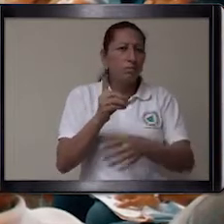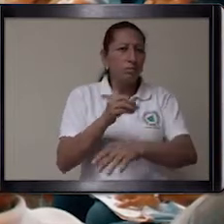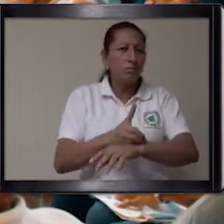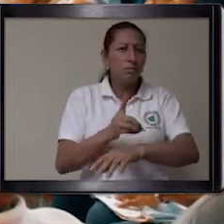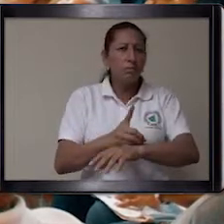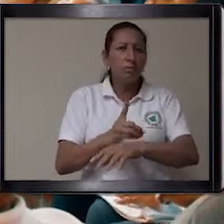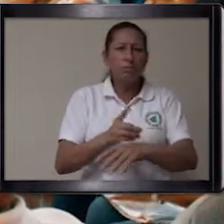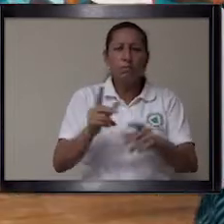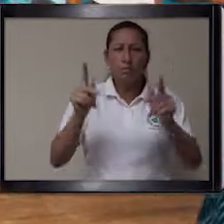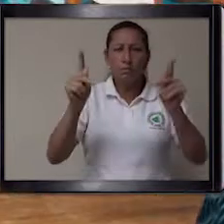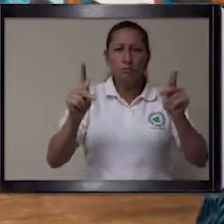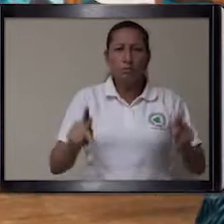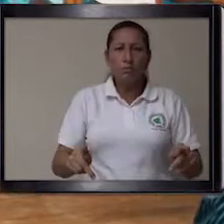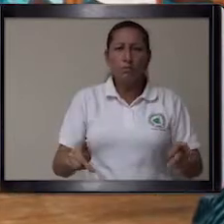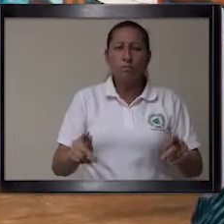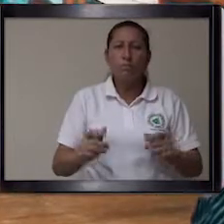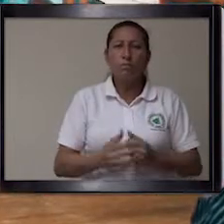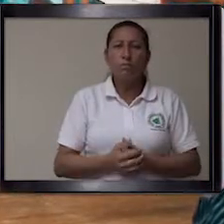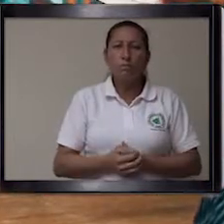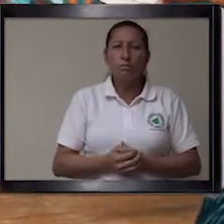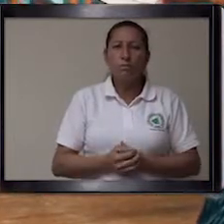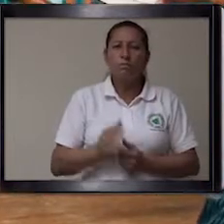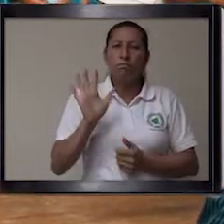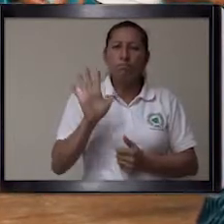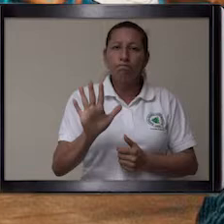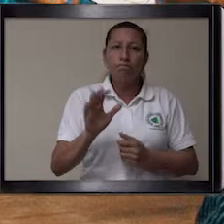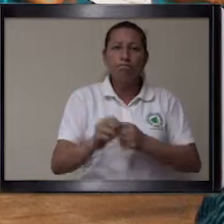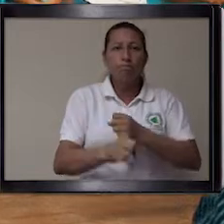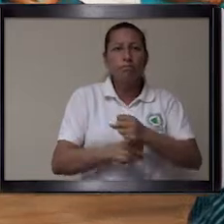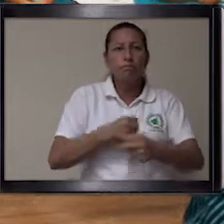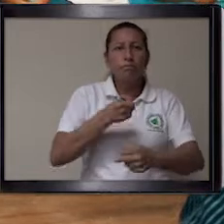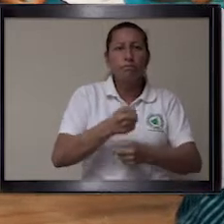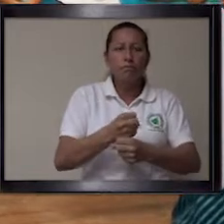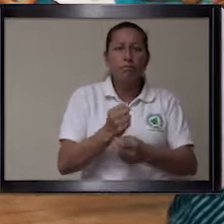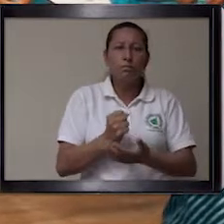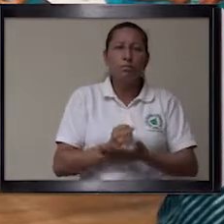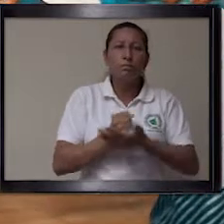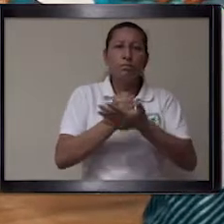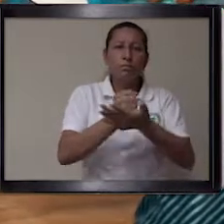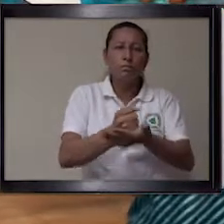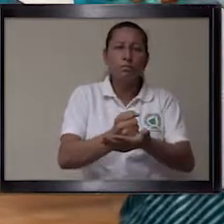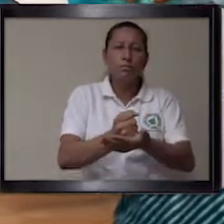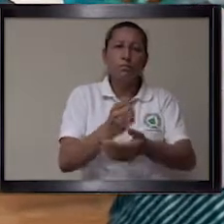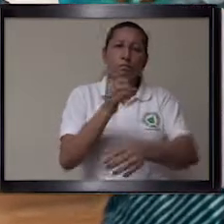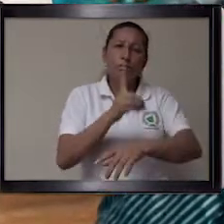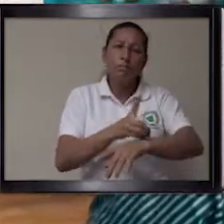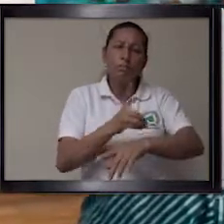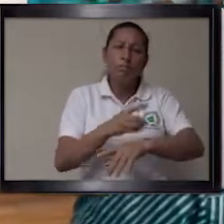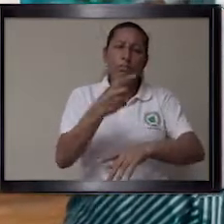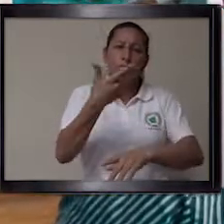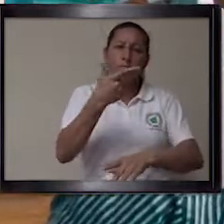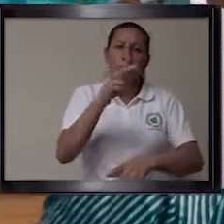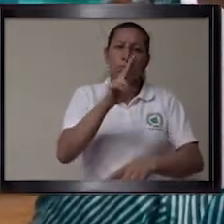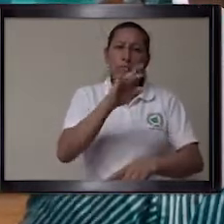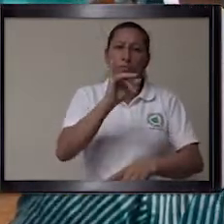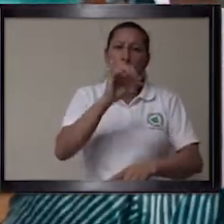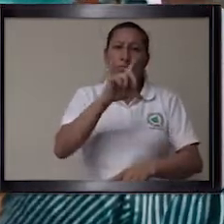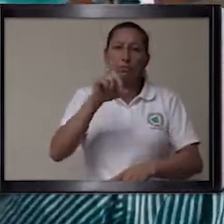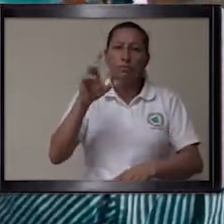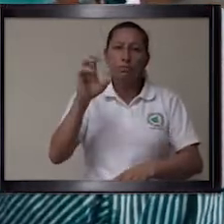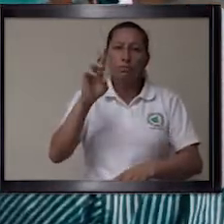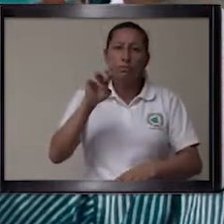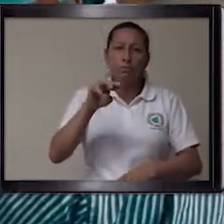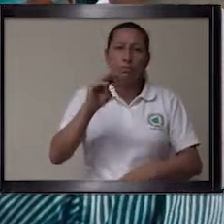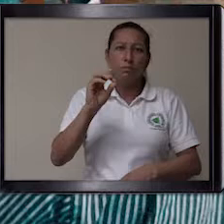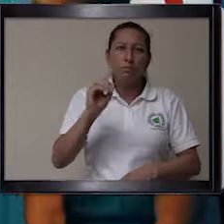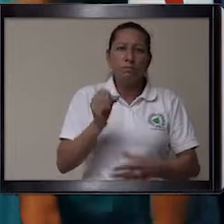psicológica a nivel nacional por espacio de 5 años, dirigido por el doctor Guillermo González.